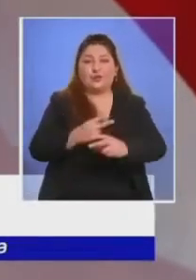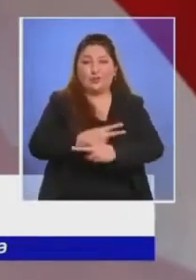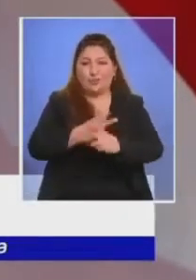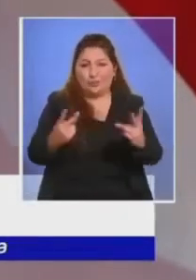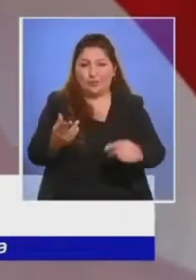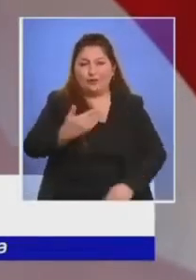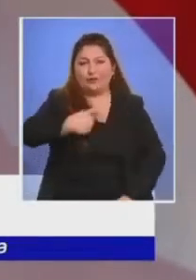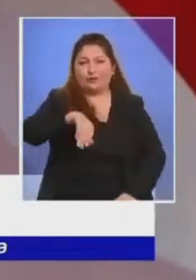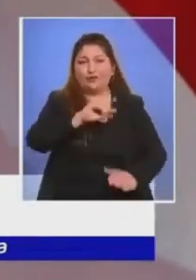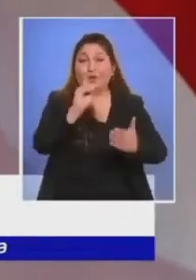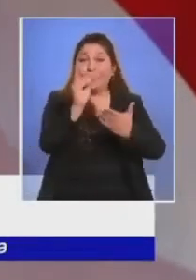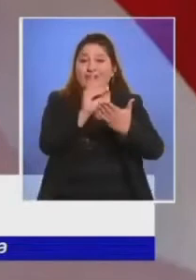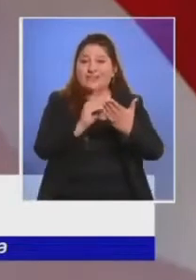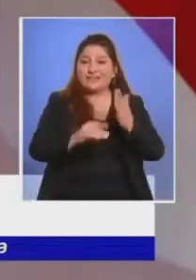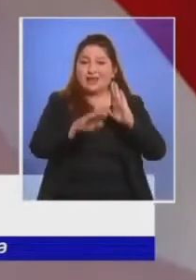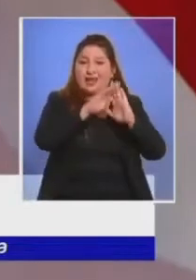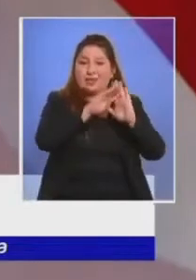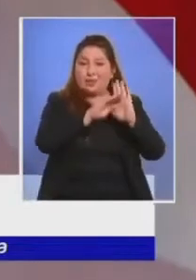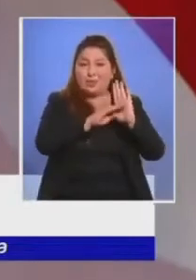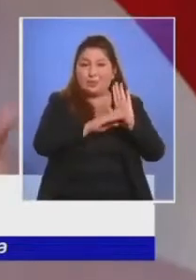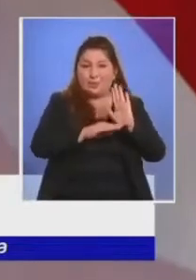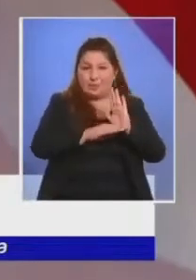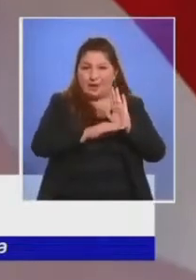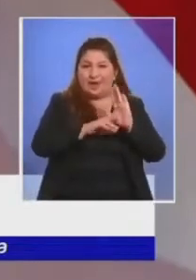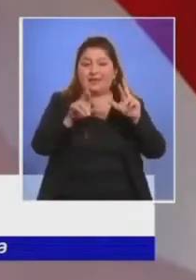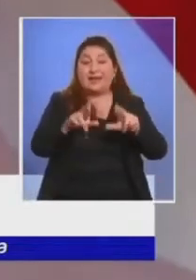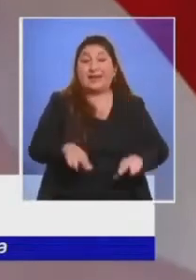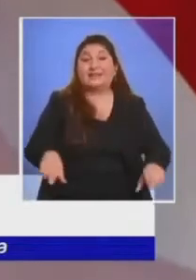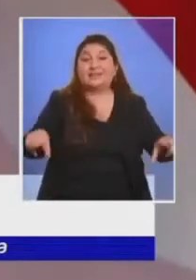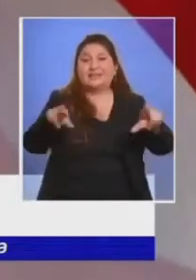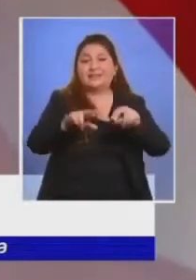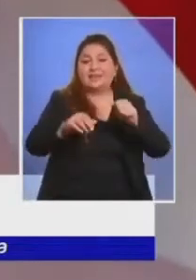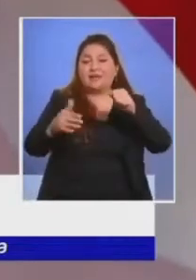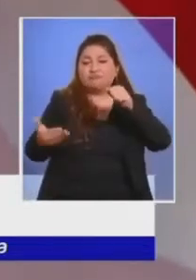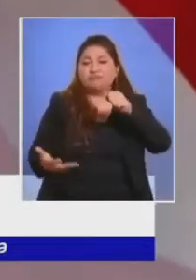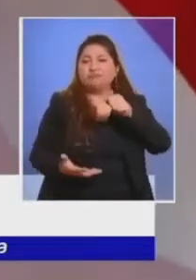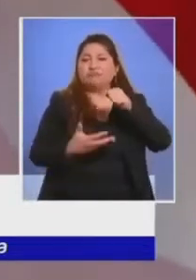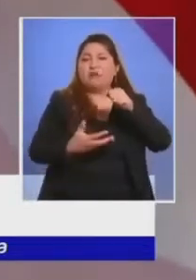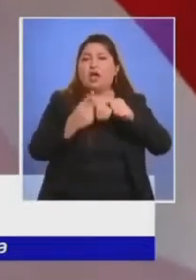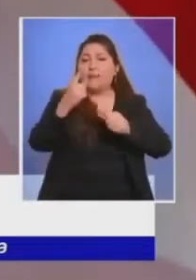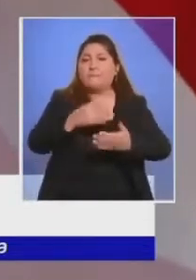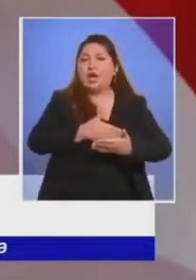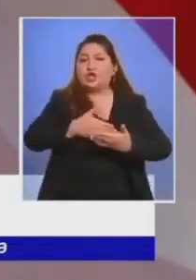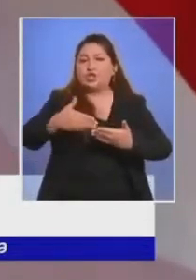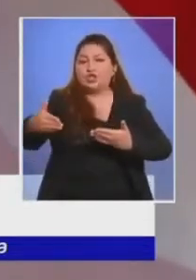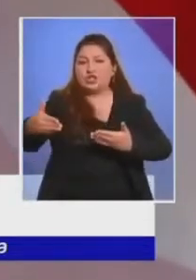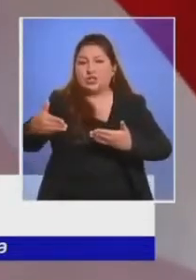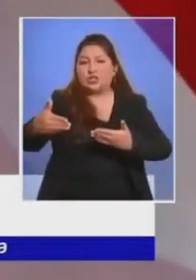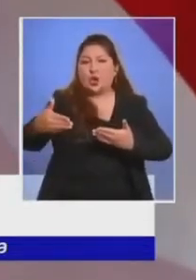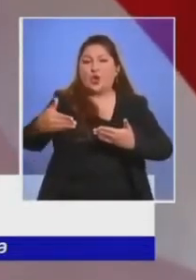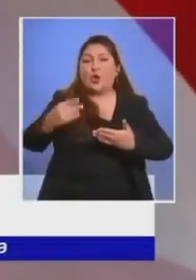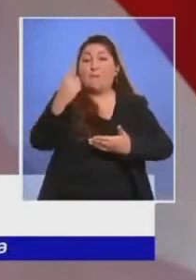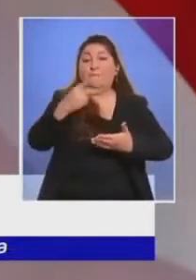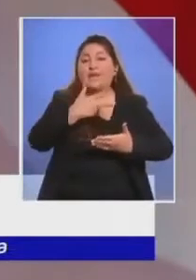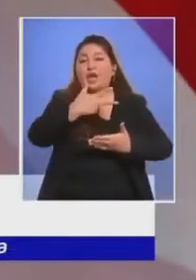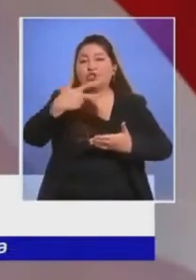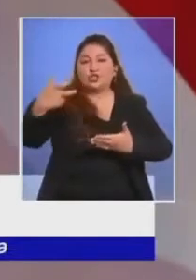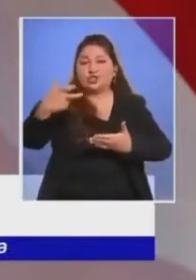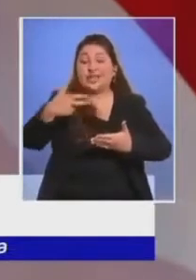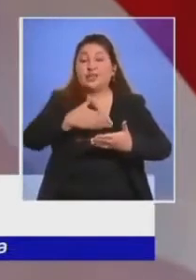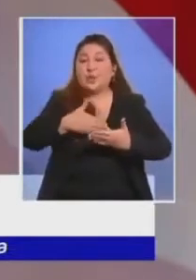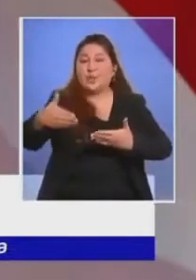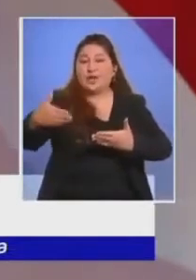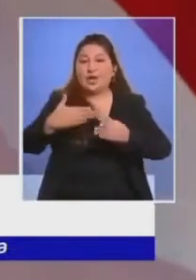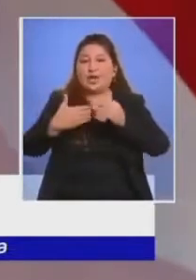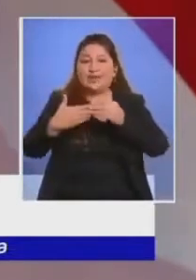de recuperación y de reactivación con un costo aproximado de 1.800 millones de dólares en 4 años de una forma